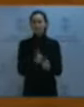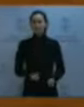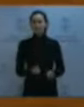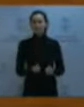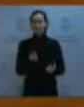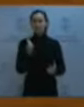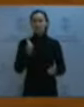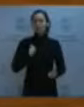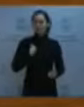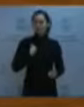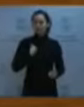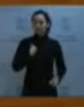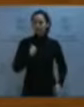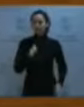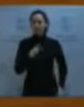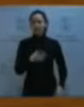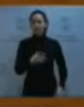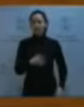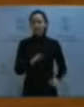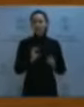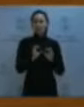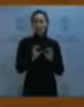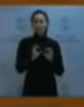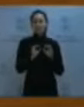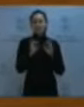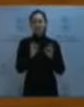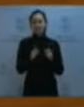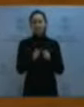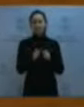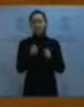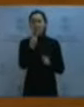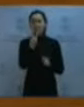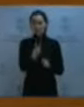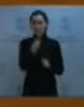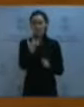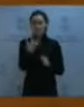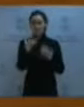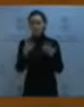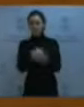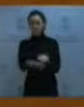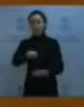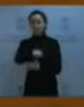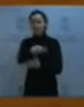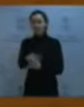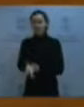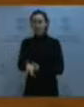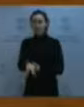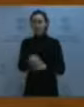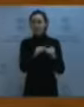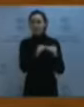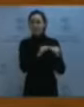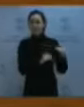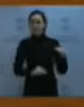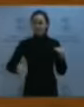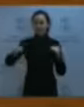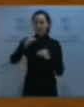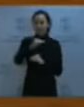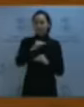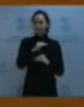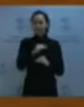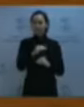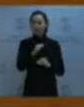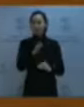los mismos. Es un presupuesto que crece en 259 millones de euros, es un presupuesto expansivo y, sin embargo, pone